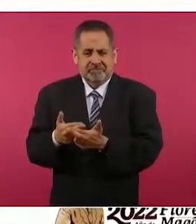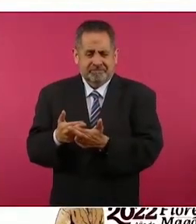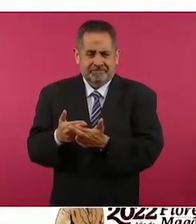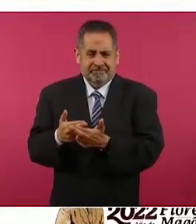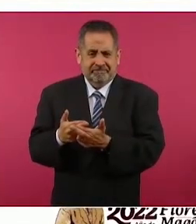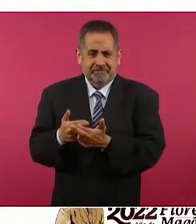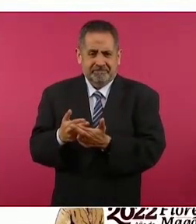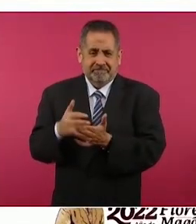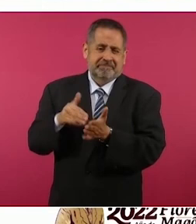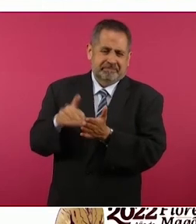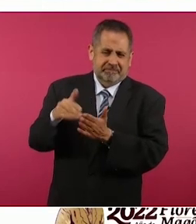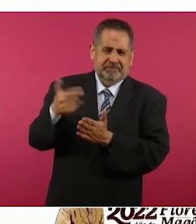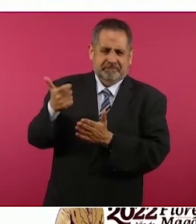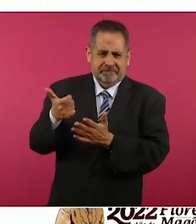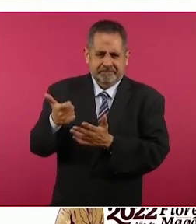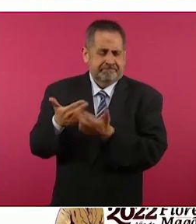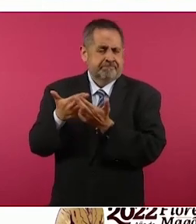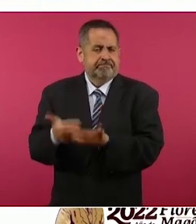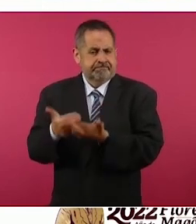millones de pesos